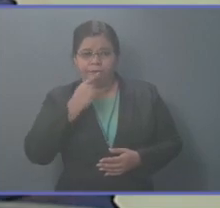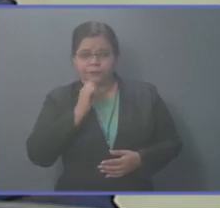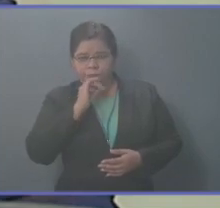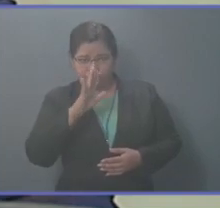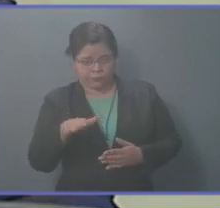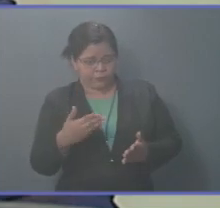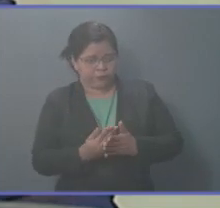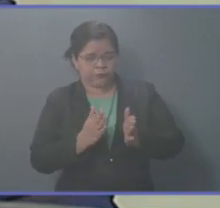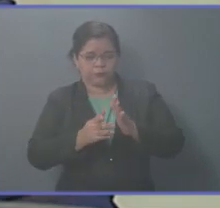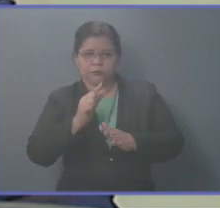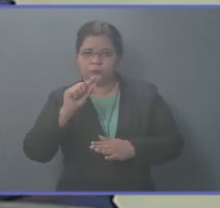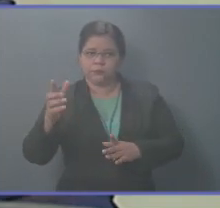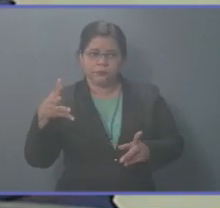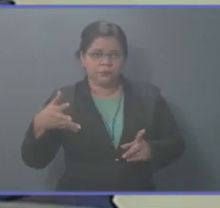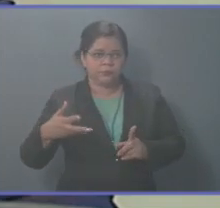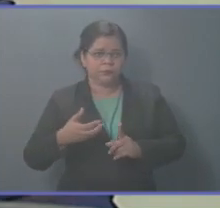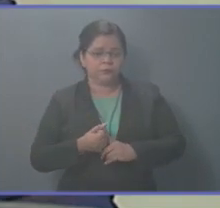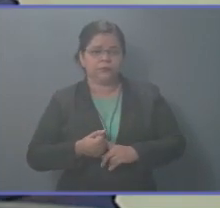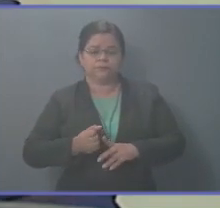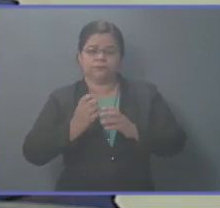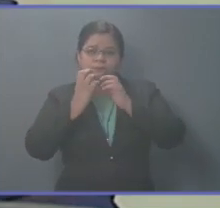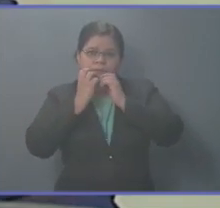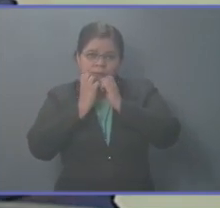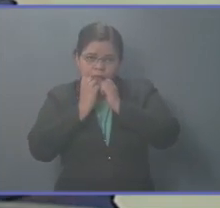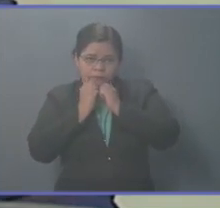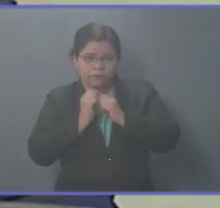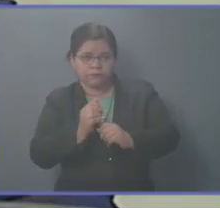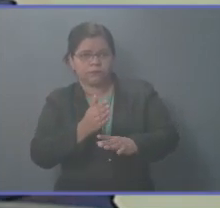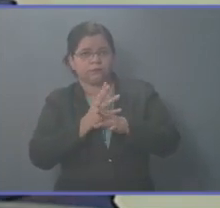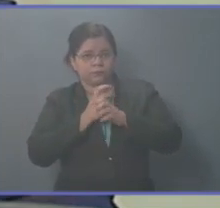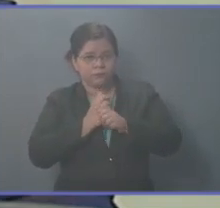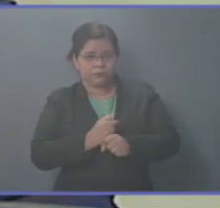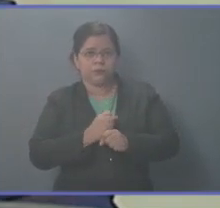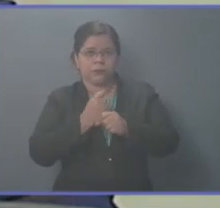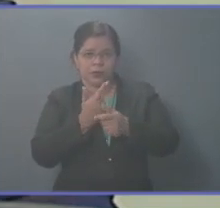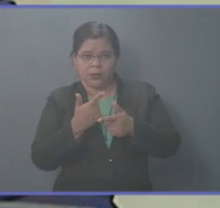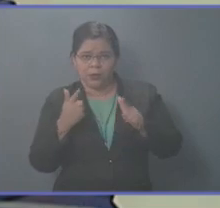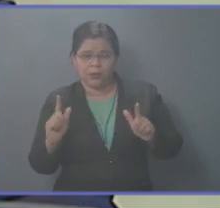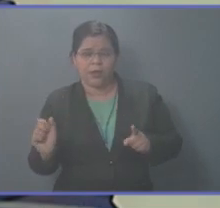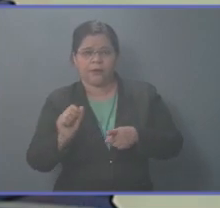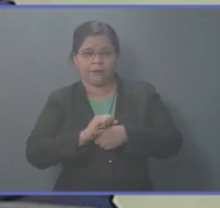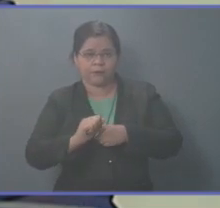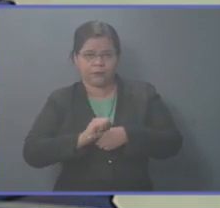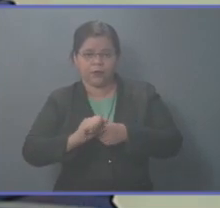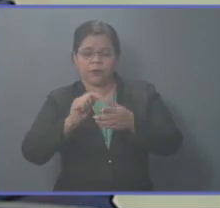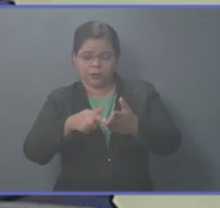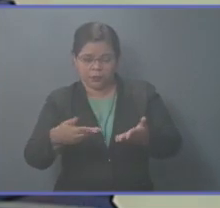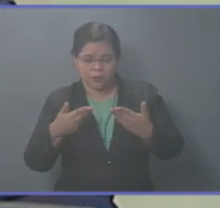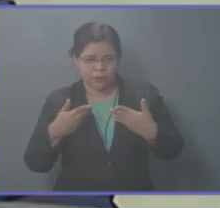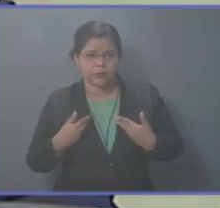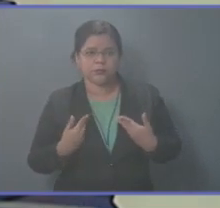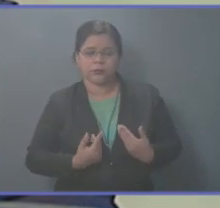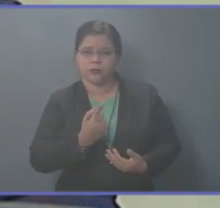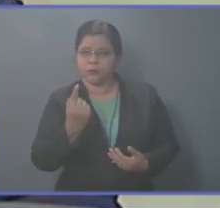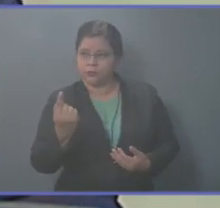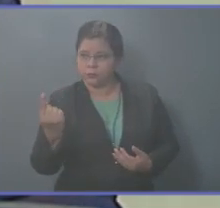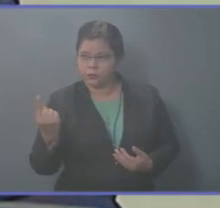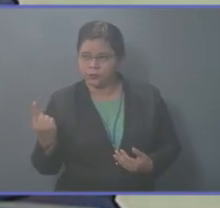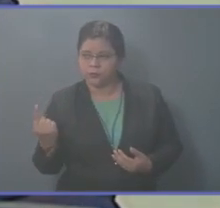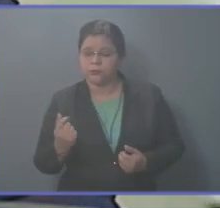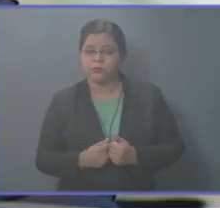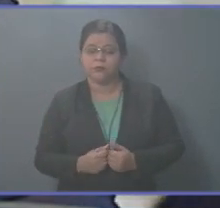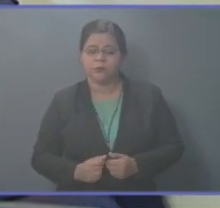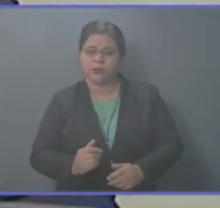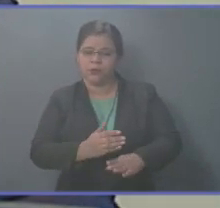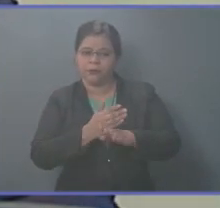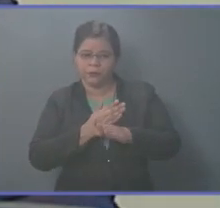estas instituciones tienen por objeto proteger y garantizar el libre ejercicio de derechos y libertades de las personas,